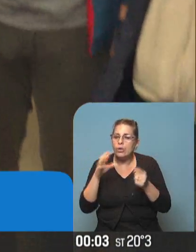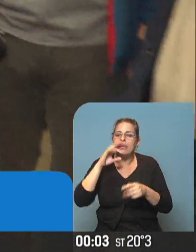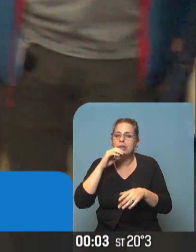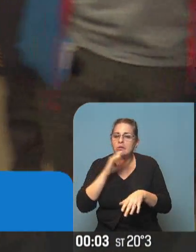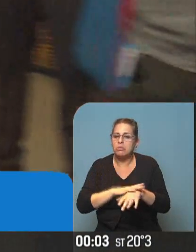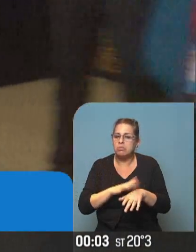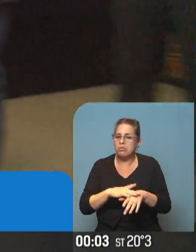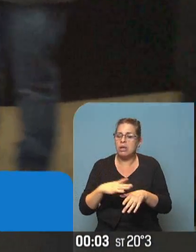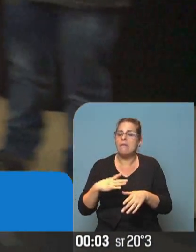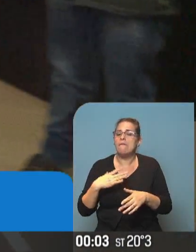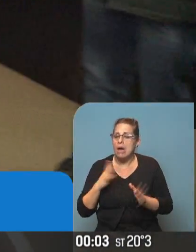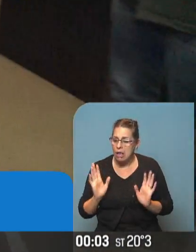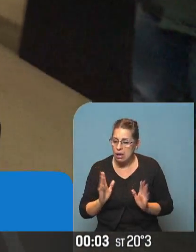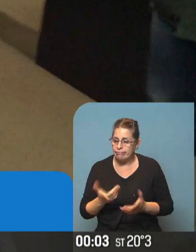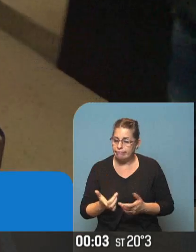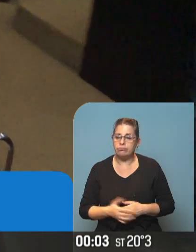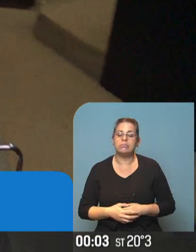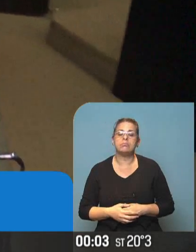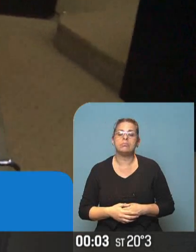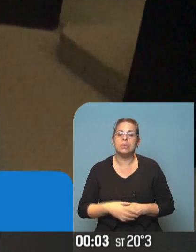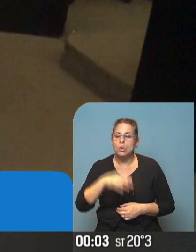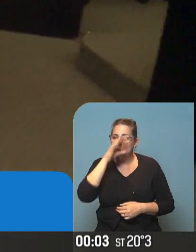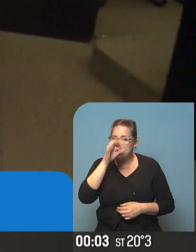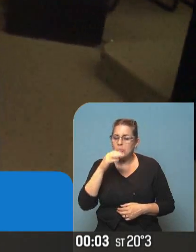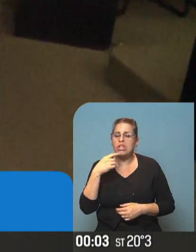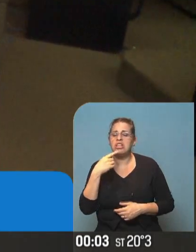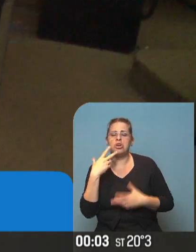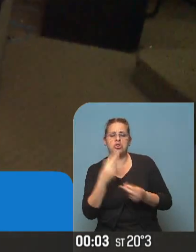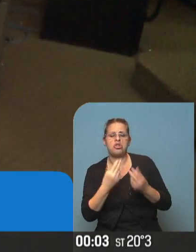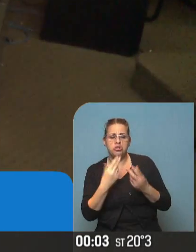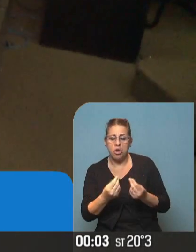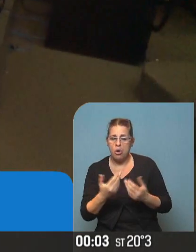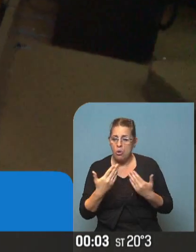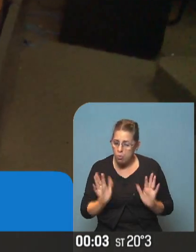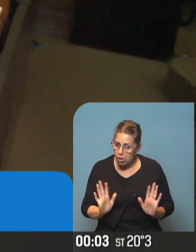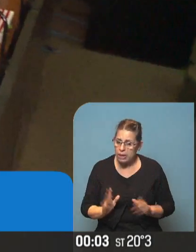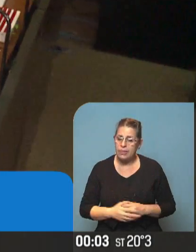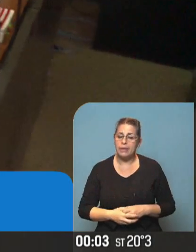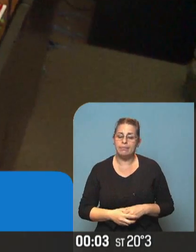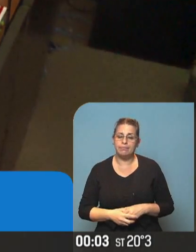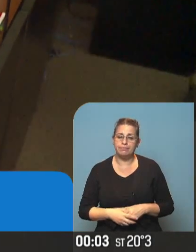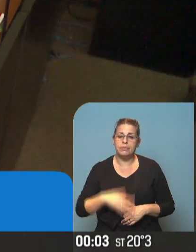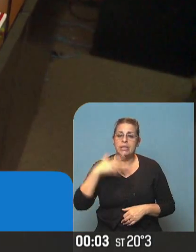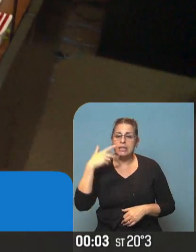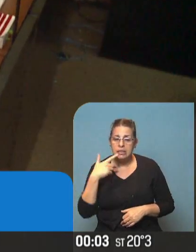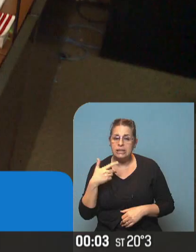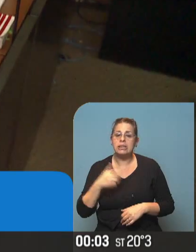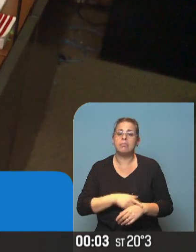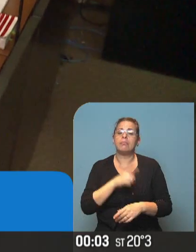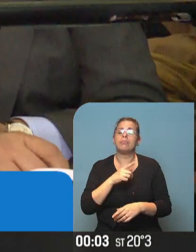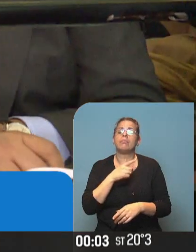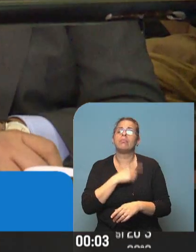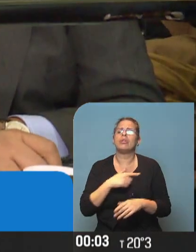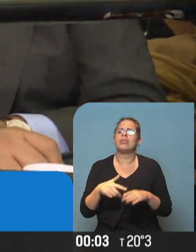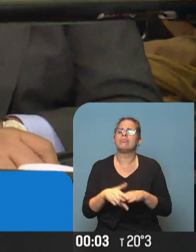Devido. Todo a esto nunca se negó y esto podía haber sucedido sin el descrédito del Poder